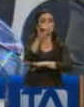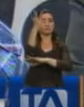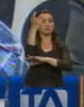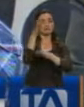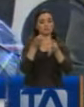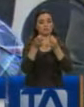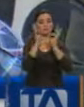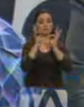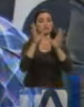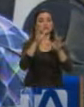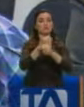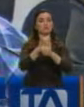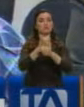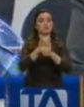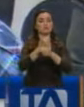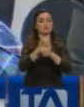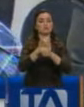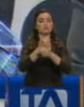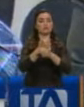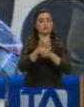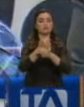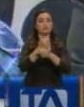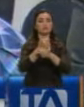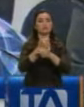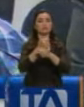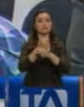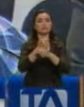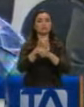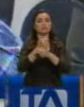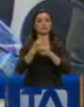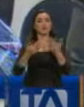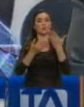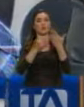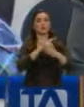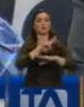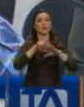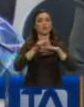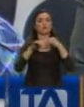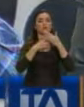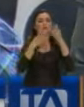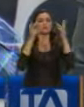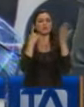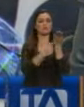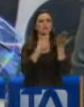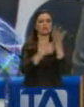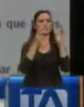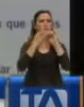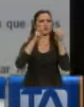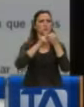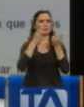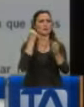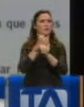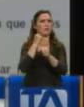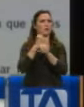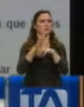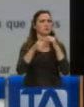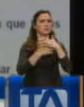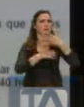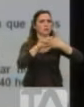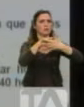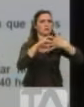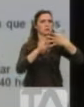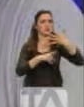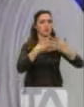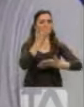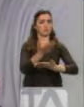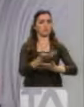de febrero se va a realizar, ¿no es cierto?, la gran convención nacional donde discutiremos la problemática laboral. Son 5 ejes que plantea